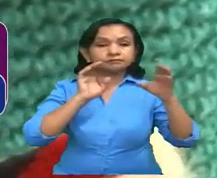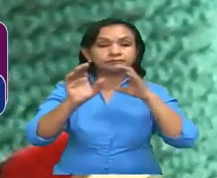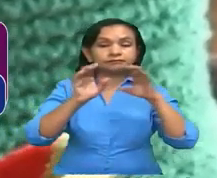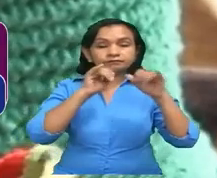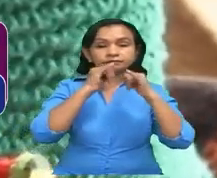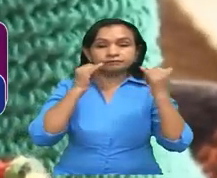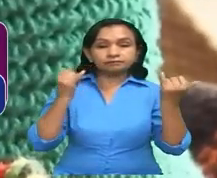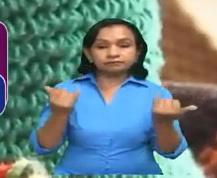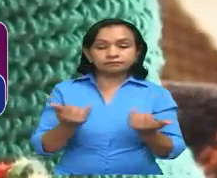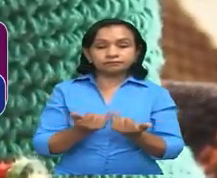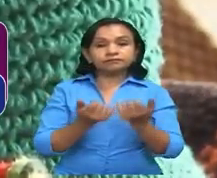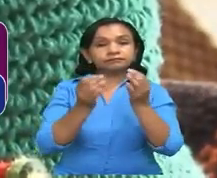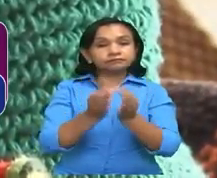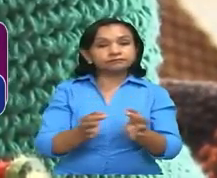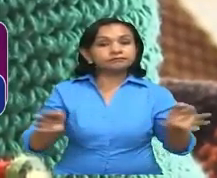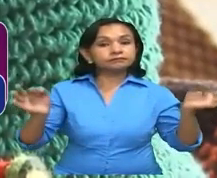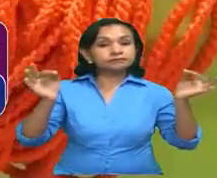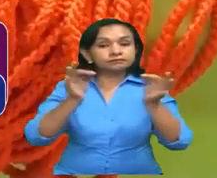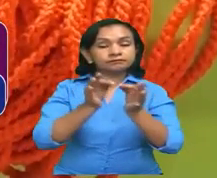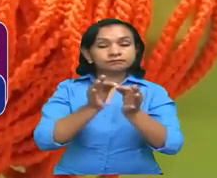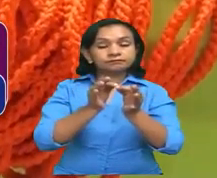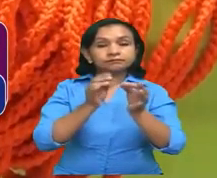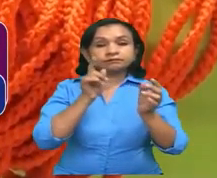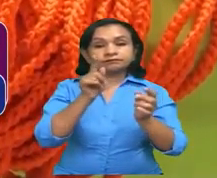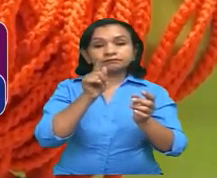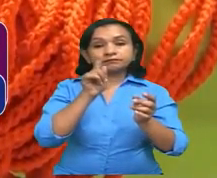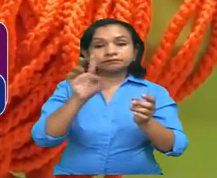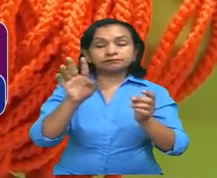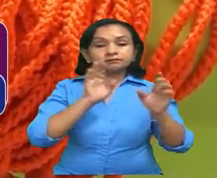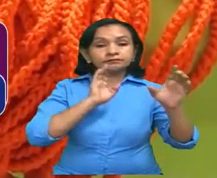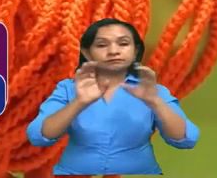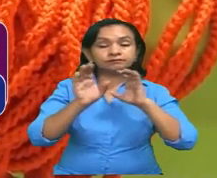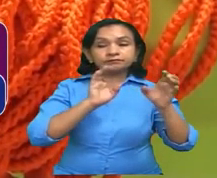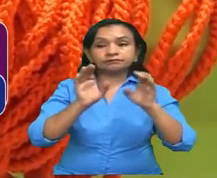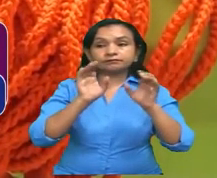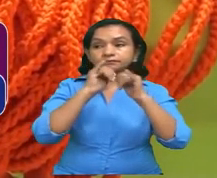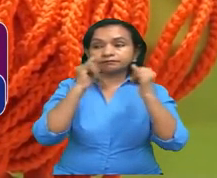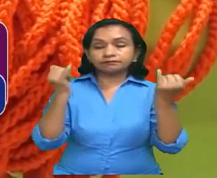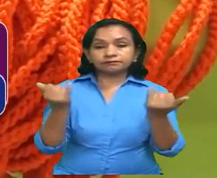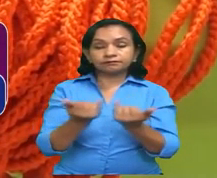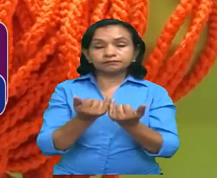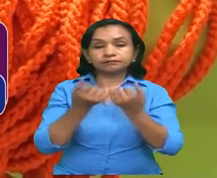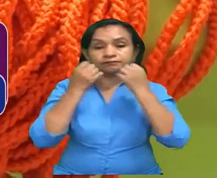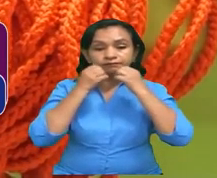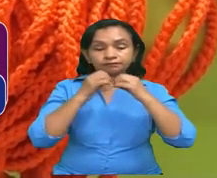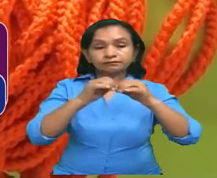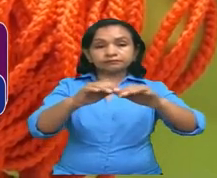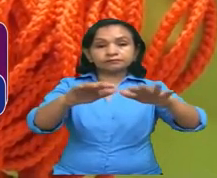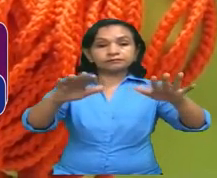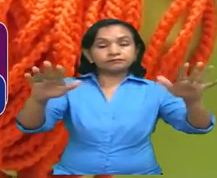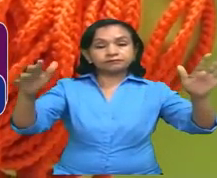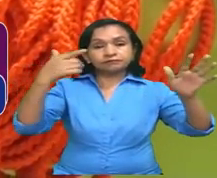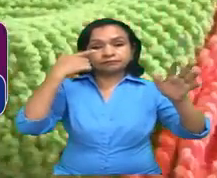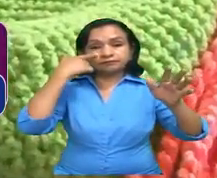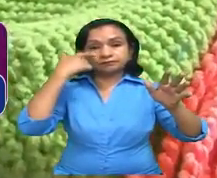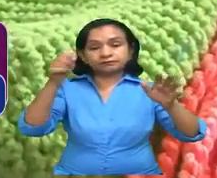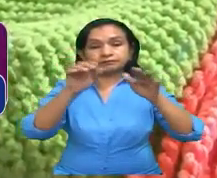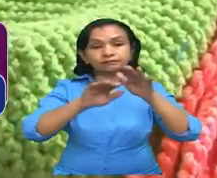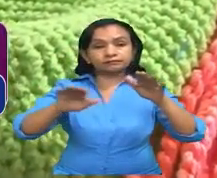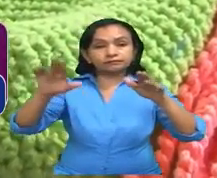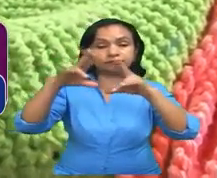que sea más atractivo venir a visitarnos. Esa es la importancia de la visita de esos 64 mayoristas. También los